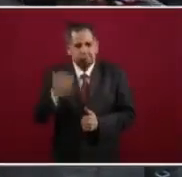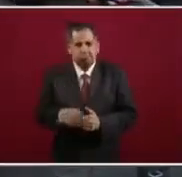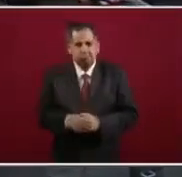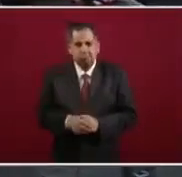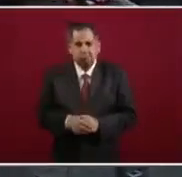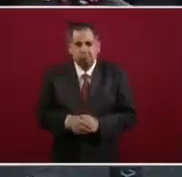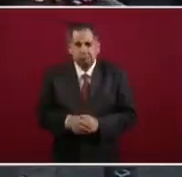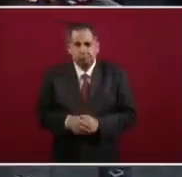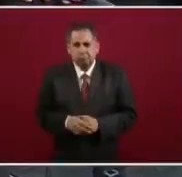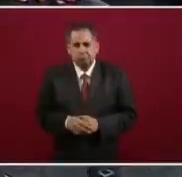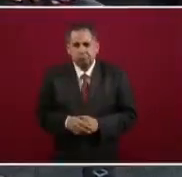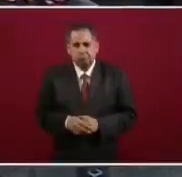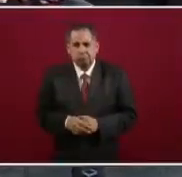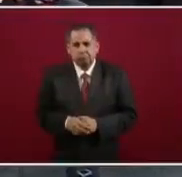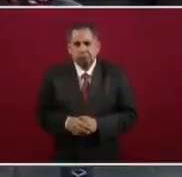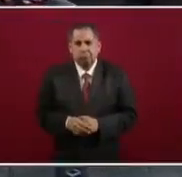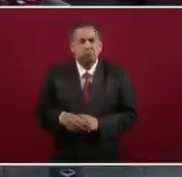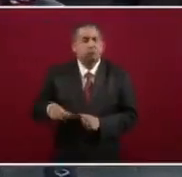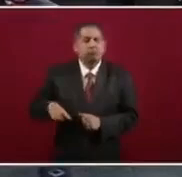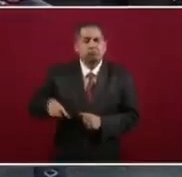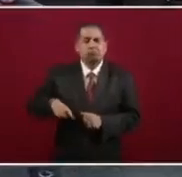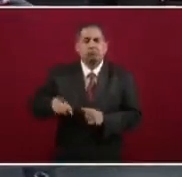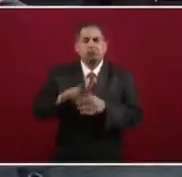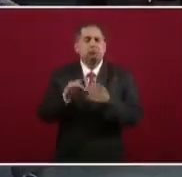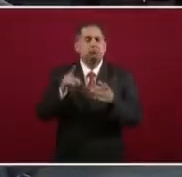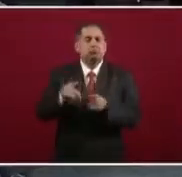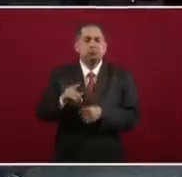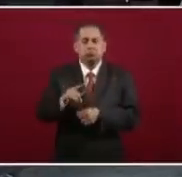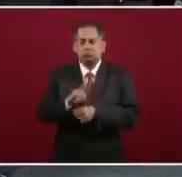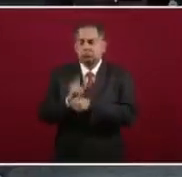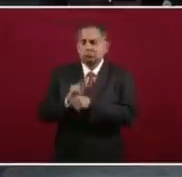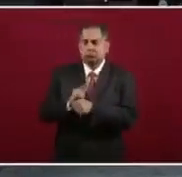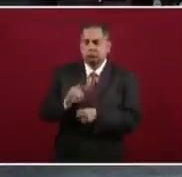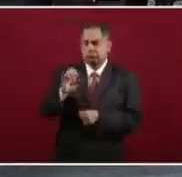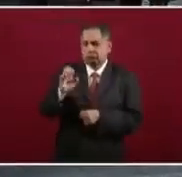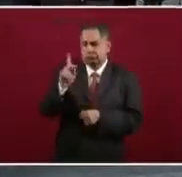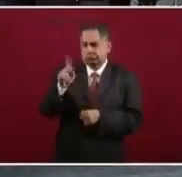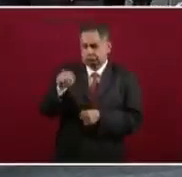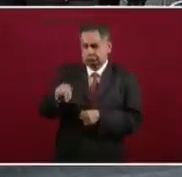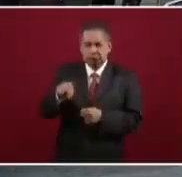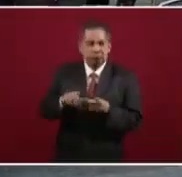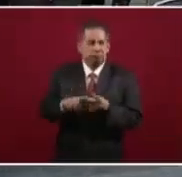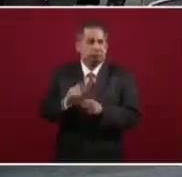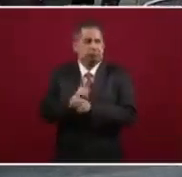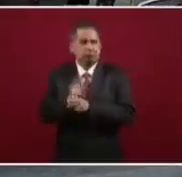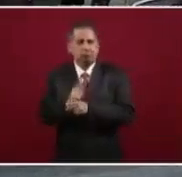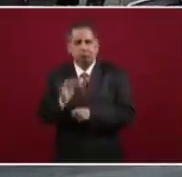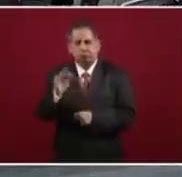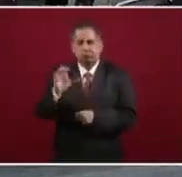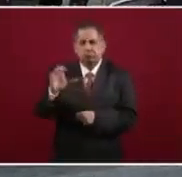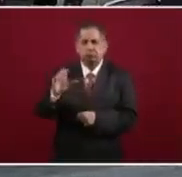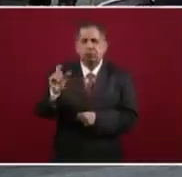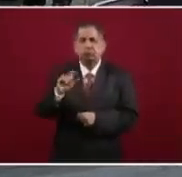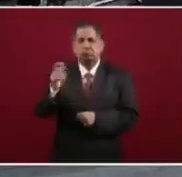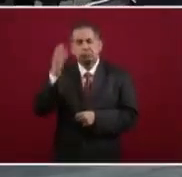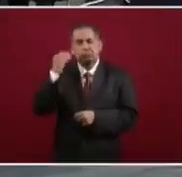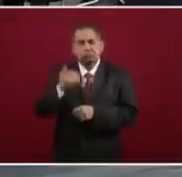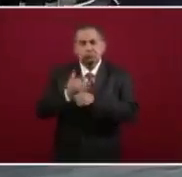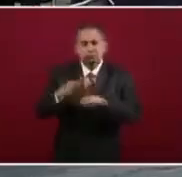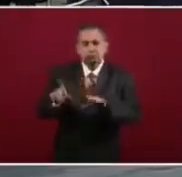el gobierno de eliseo peña de licenciado calderón